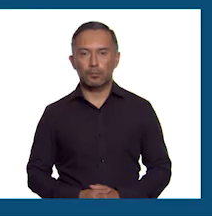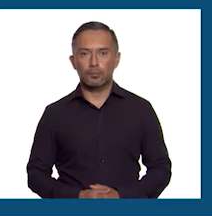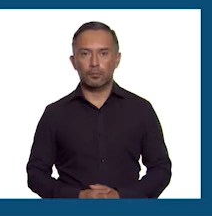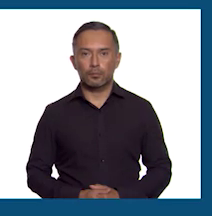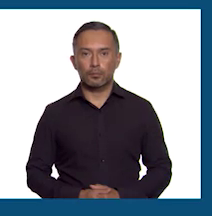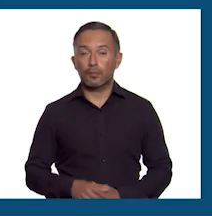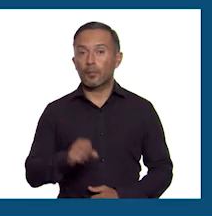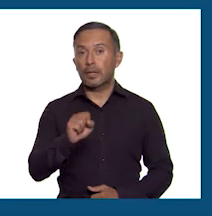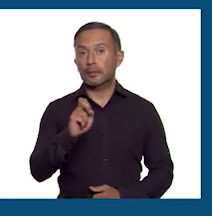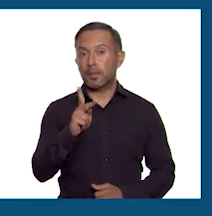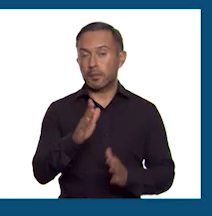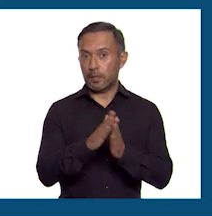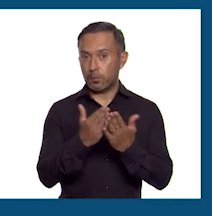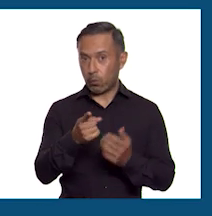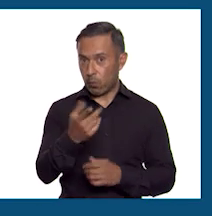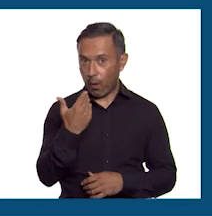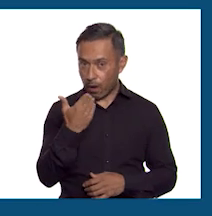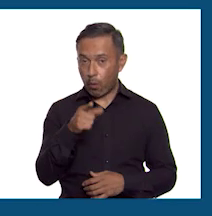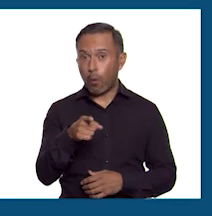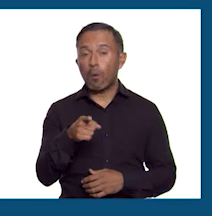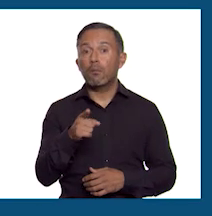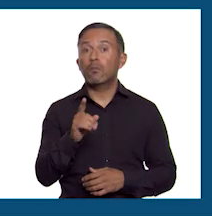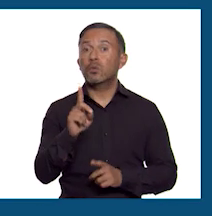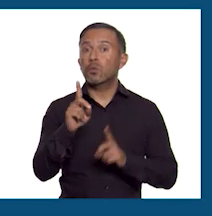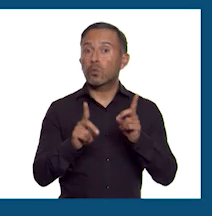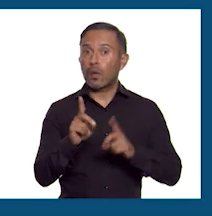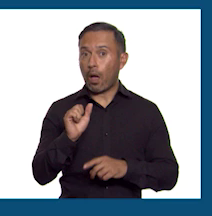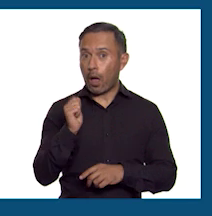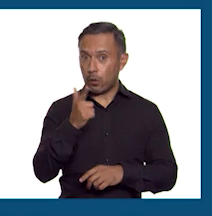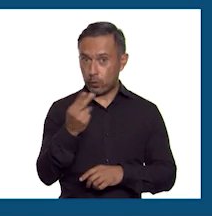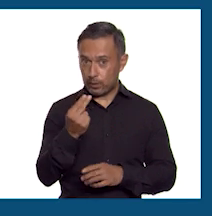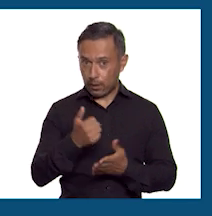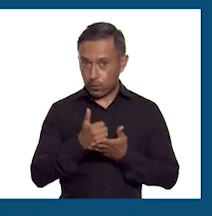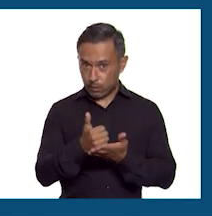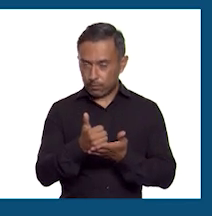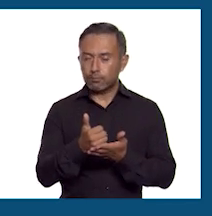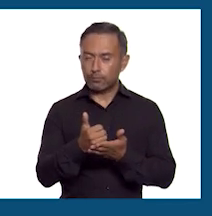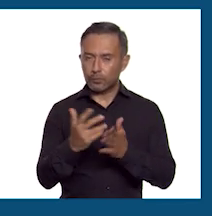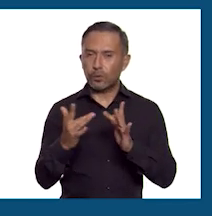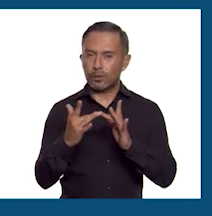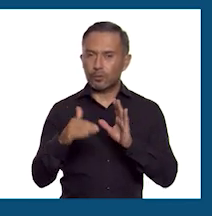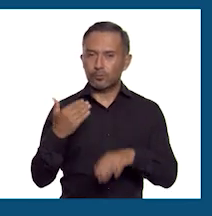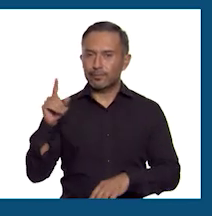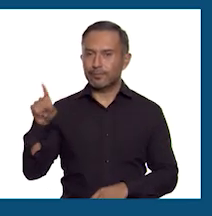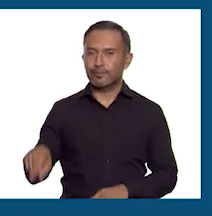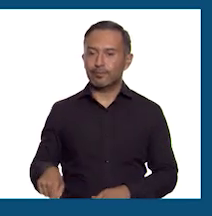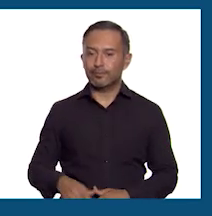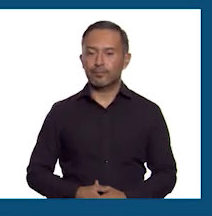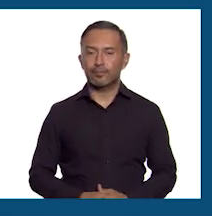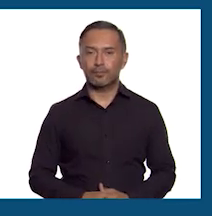Si no tienes el libro de texto o necesitas ayuda para responder las preguntas, contáctanos.